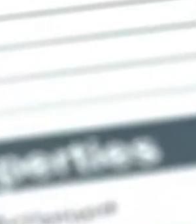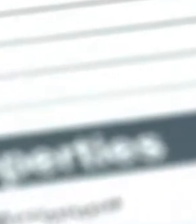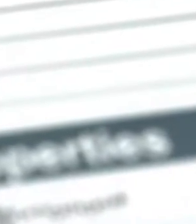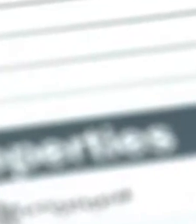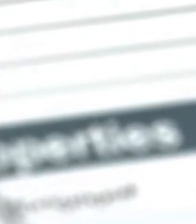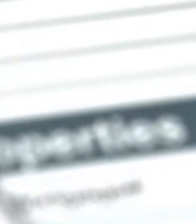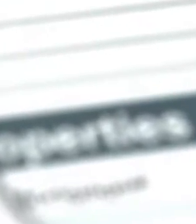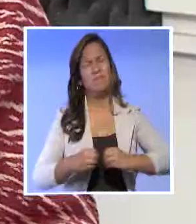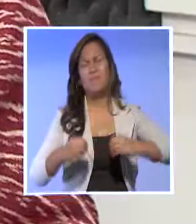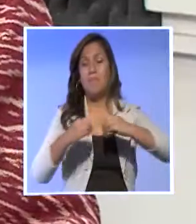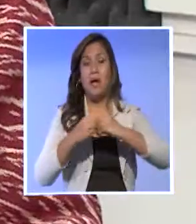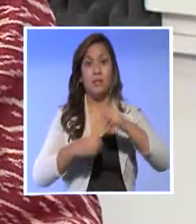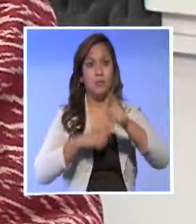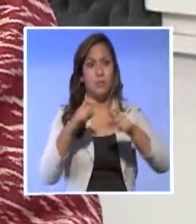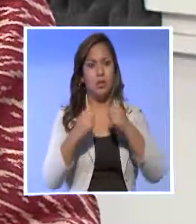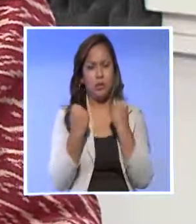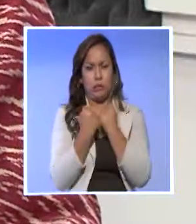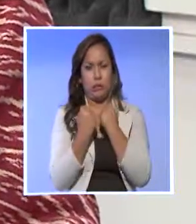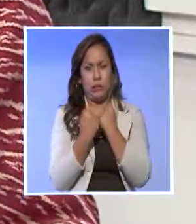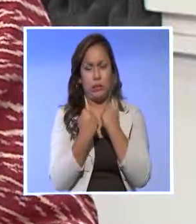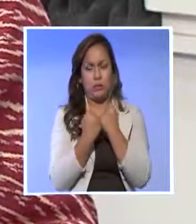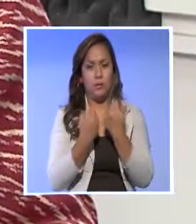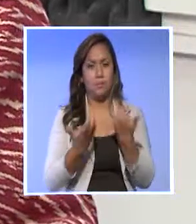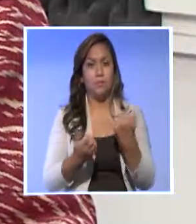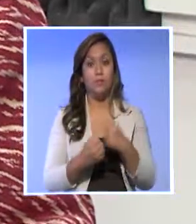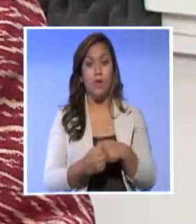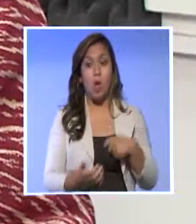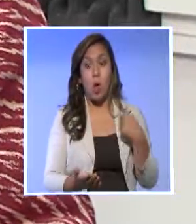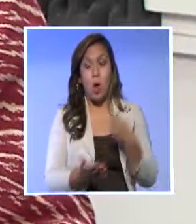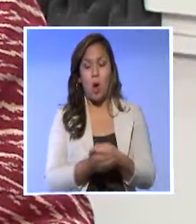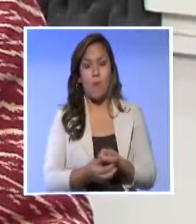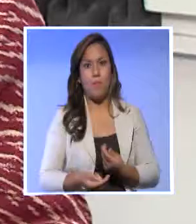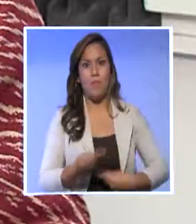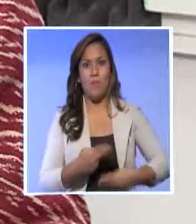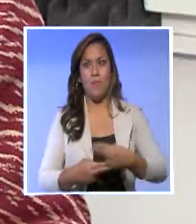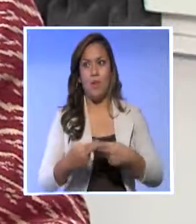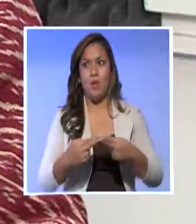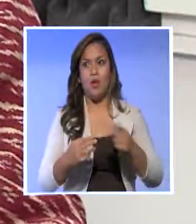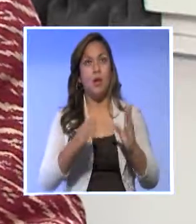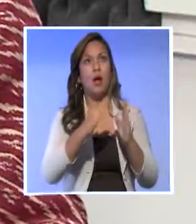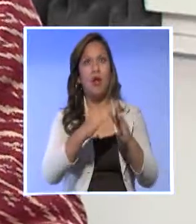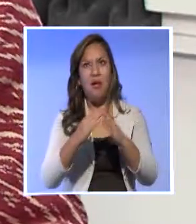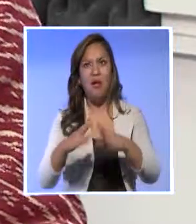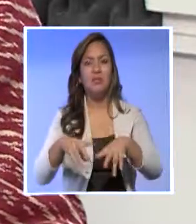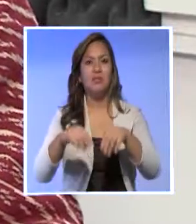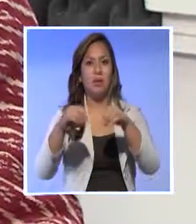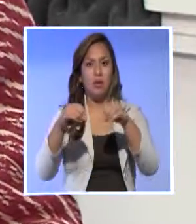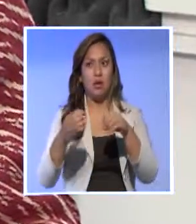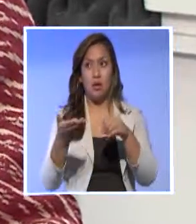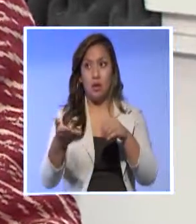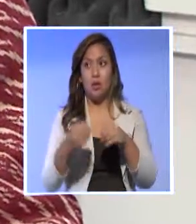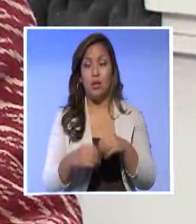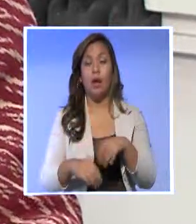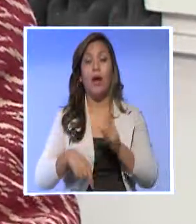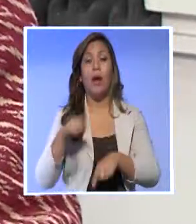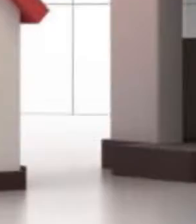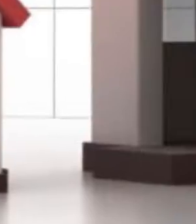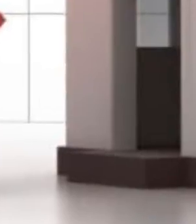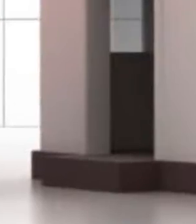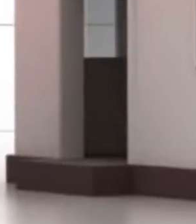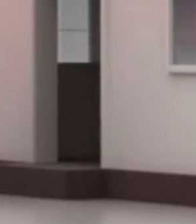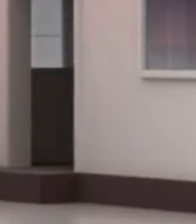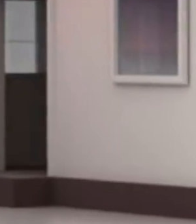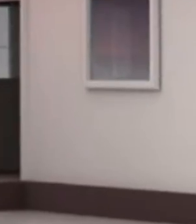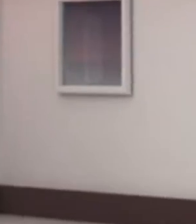el pleno de la comisión producto de esa compra y venta de bienes inmuebles que además han sido beneficiados por información privilegiada